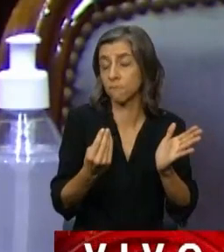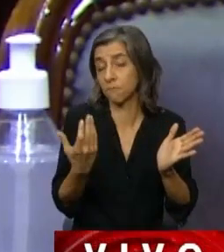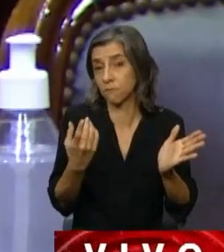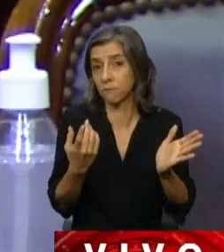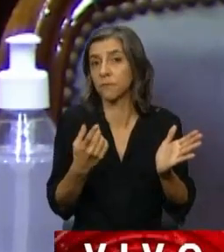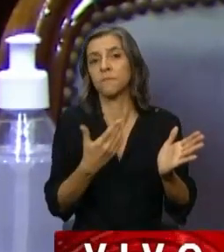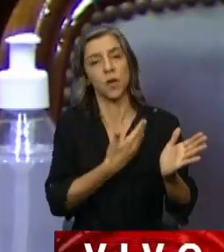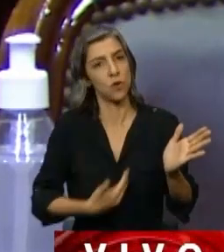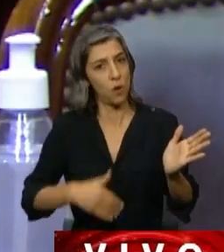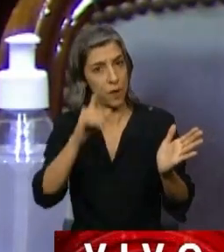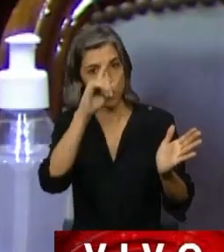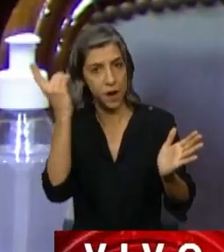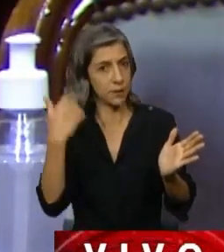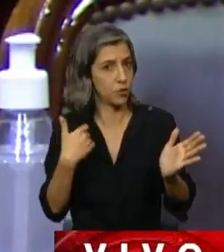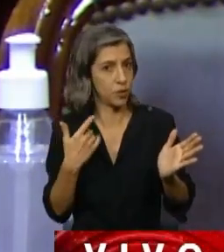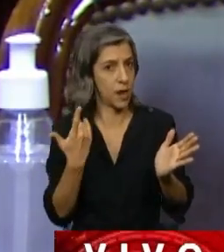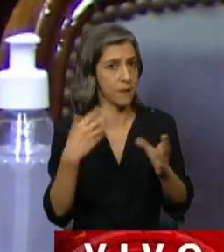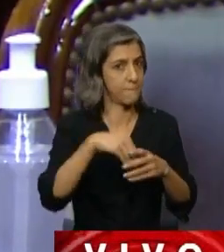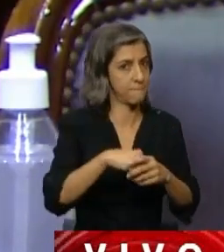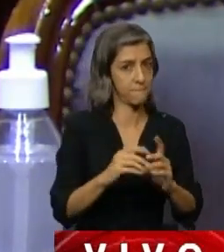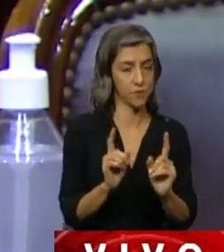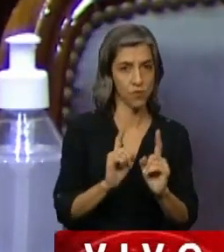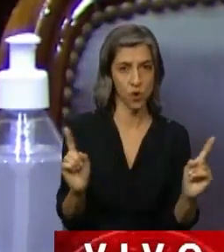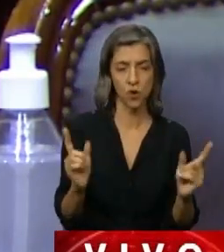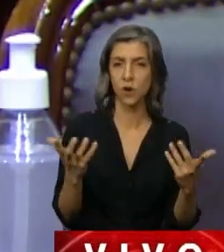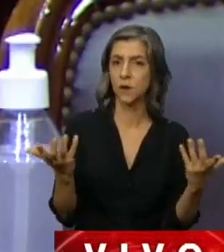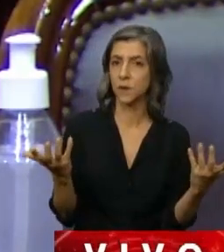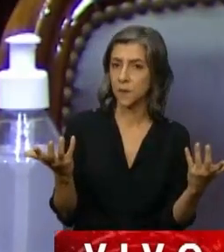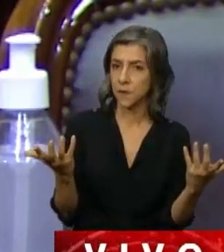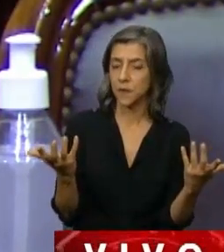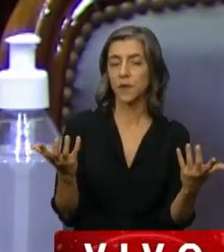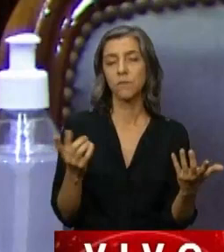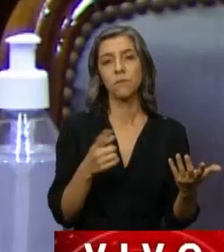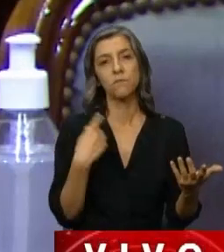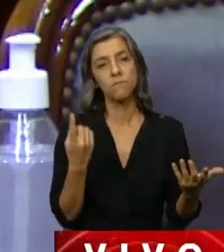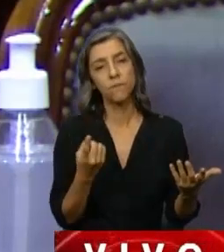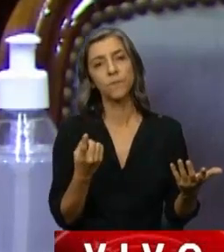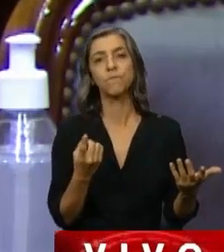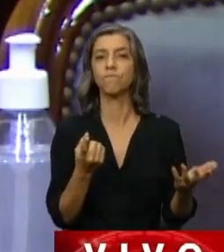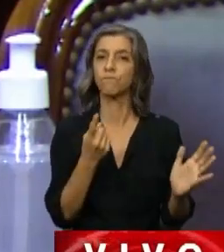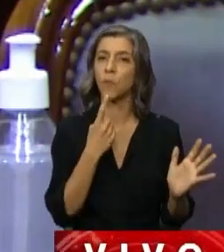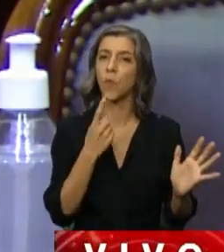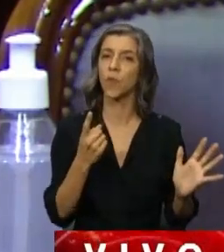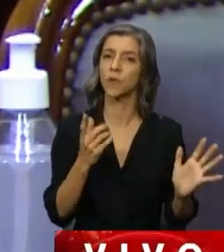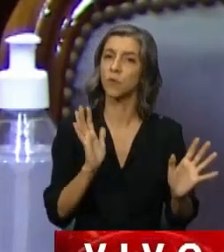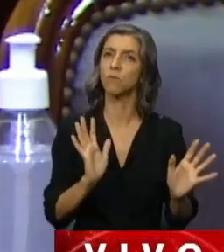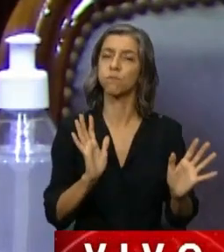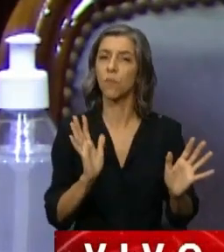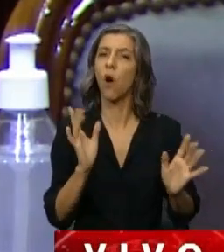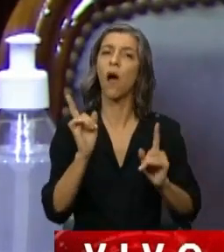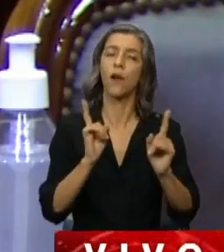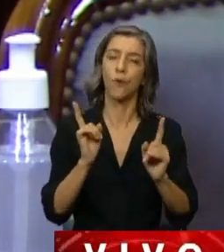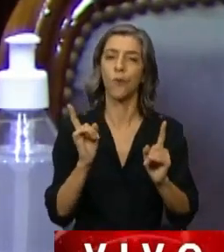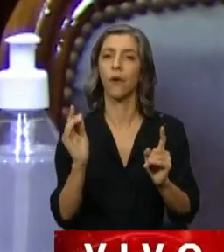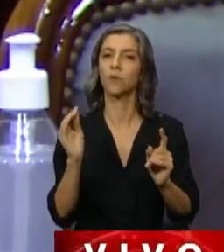y se la trata de deslegitimar con argumentos